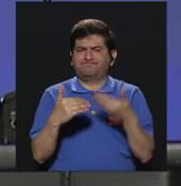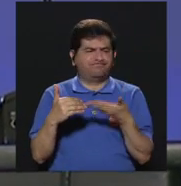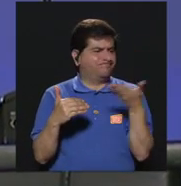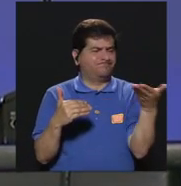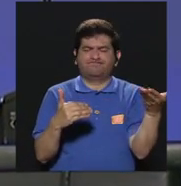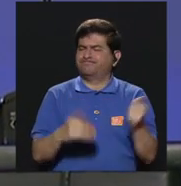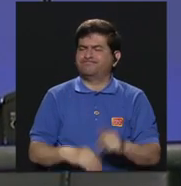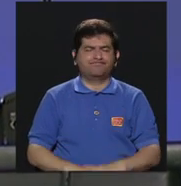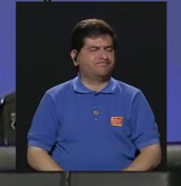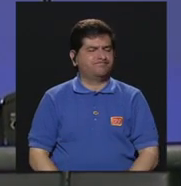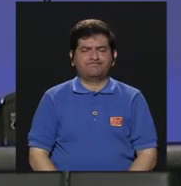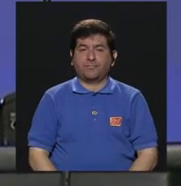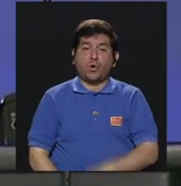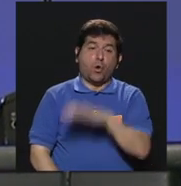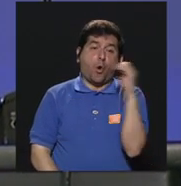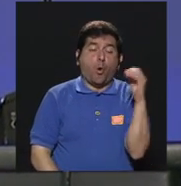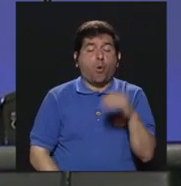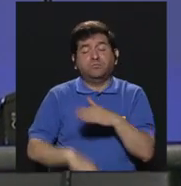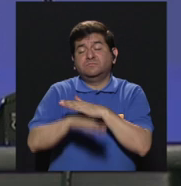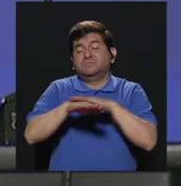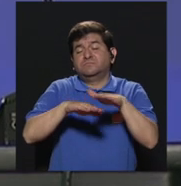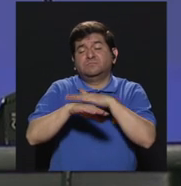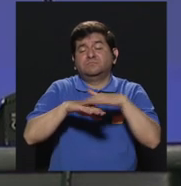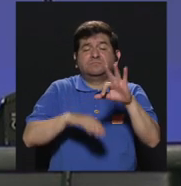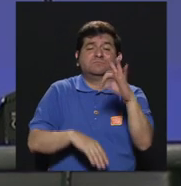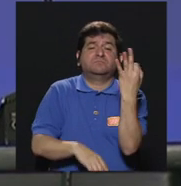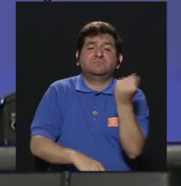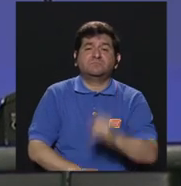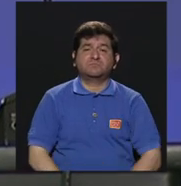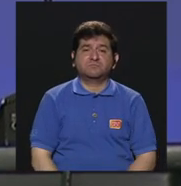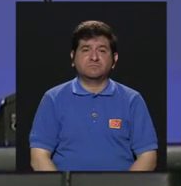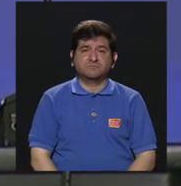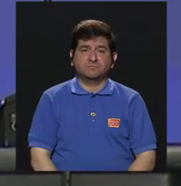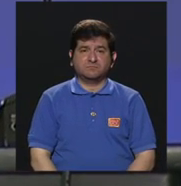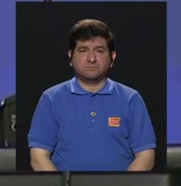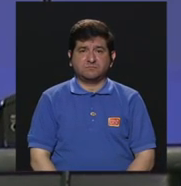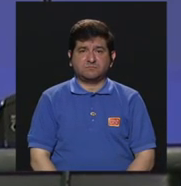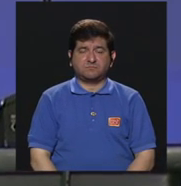factores o lo hacen muy superficialmente.